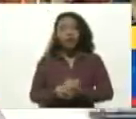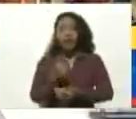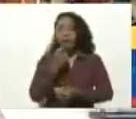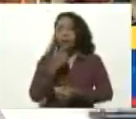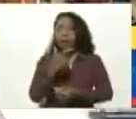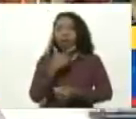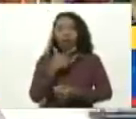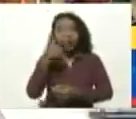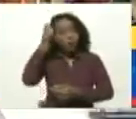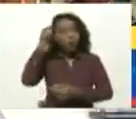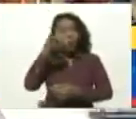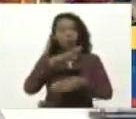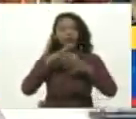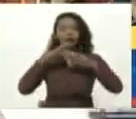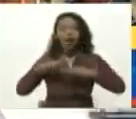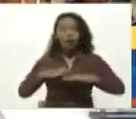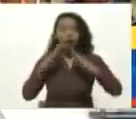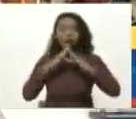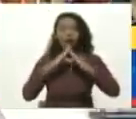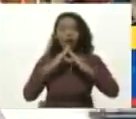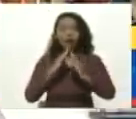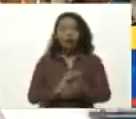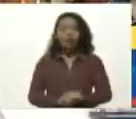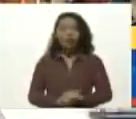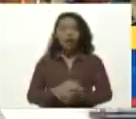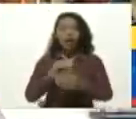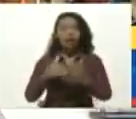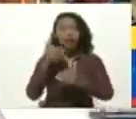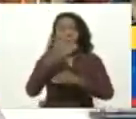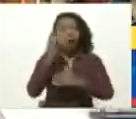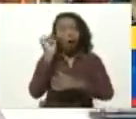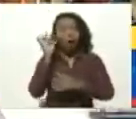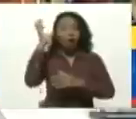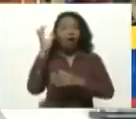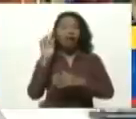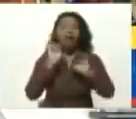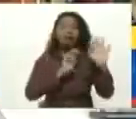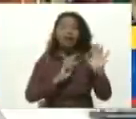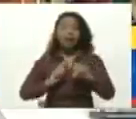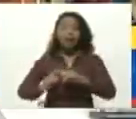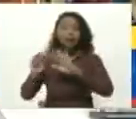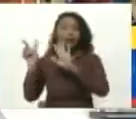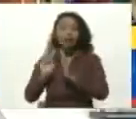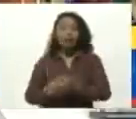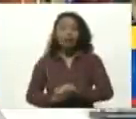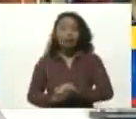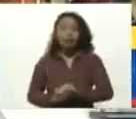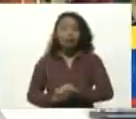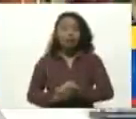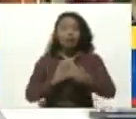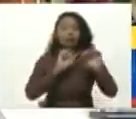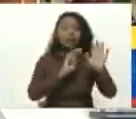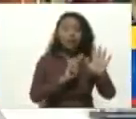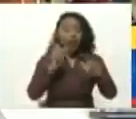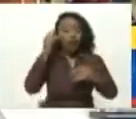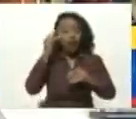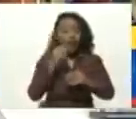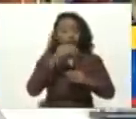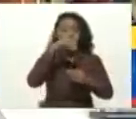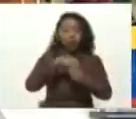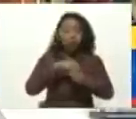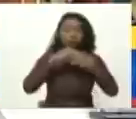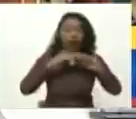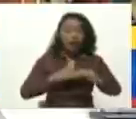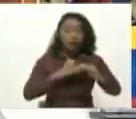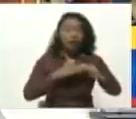Hermosísima, el pueblo se quedó en su casa. Y después inventamos el método más 7 más 7... y 7 días de una cuarentena fuerte, la